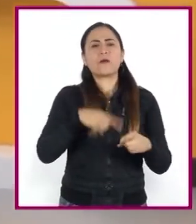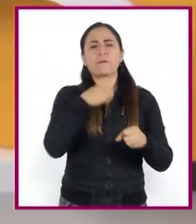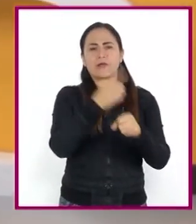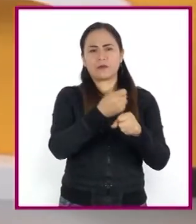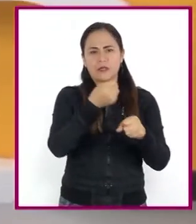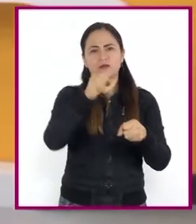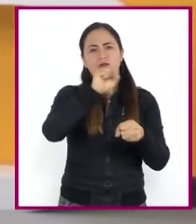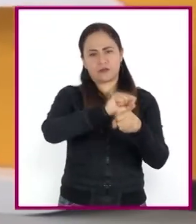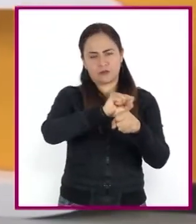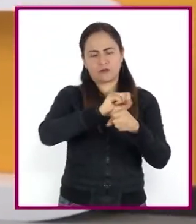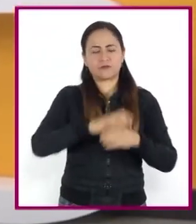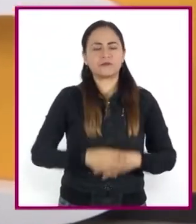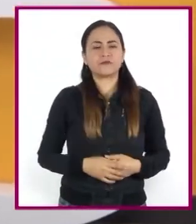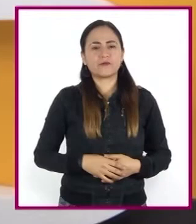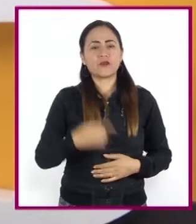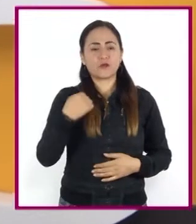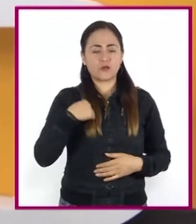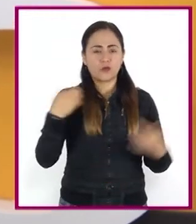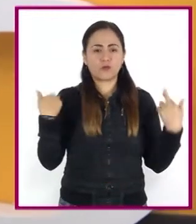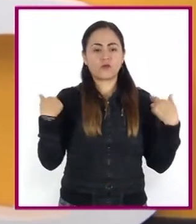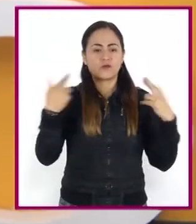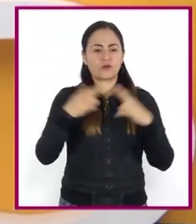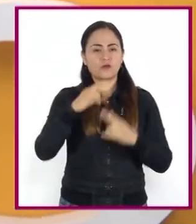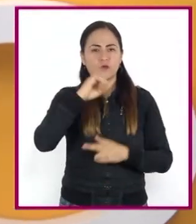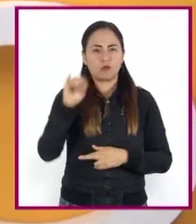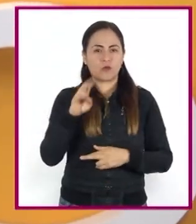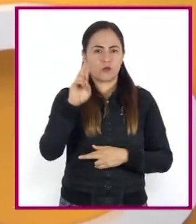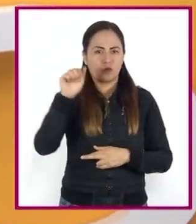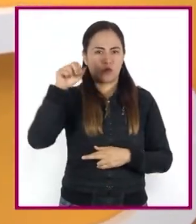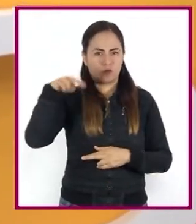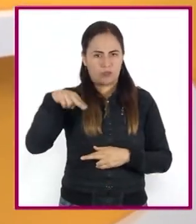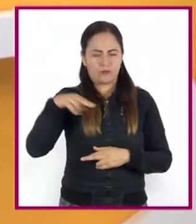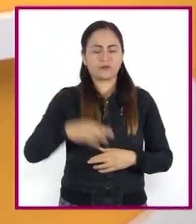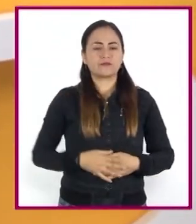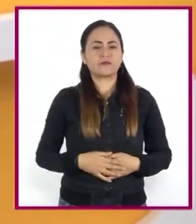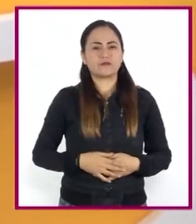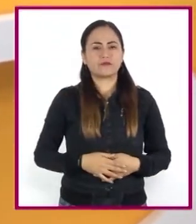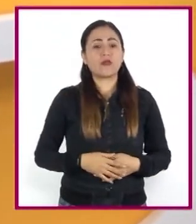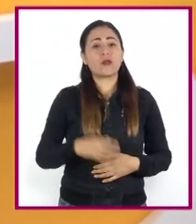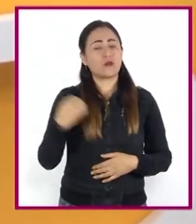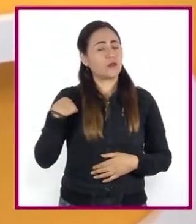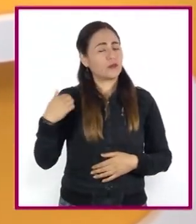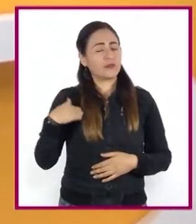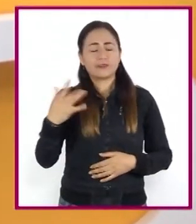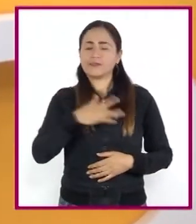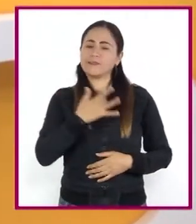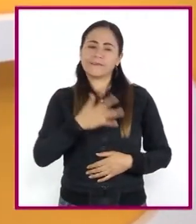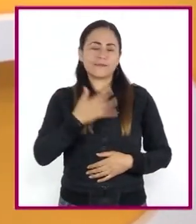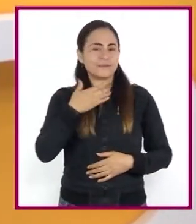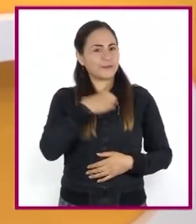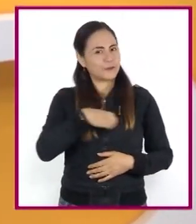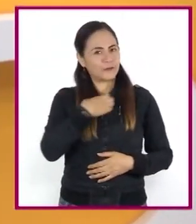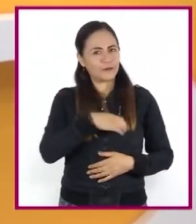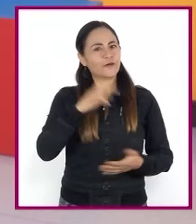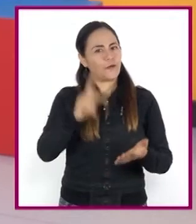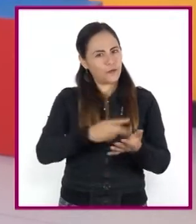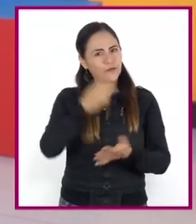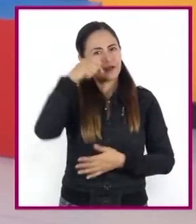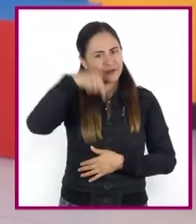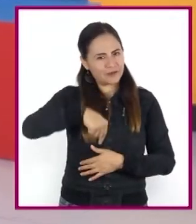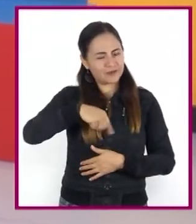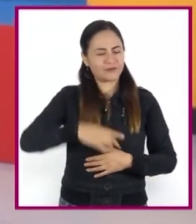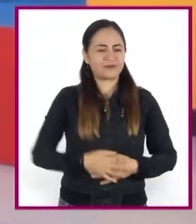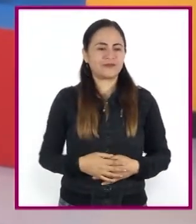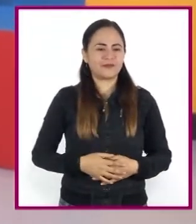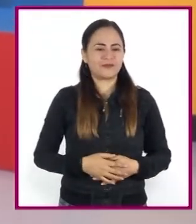de secundaria. Soy el profesor Juan Carlos Becerra Pérez y es un privilegio estar nuevamente con ustedes.